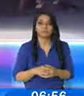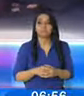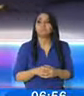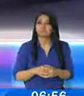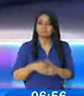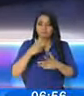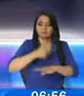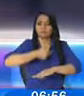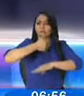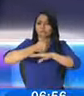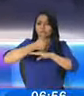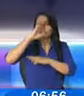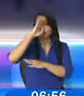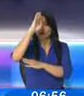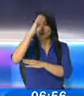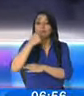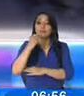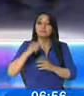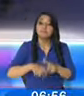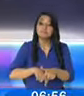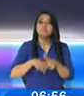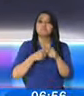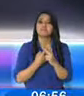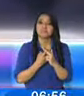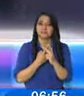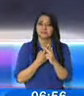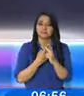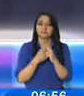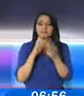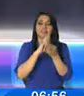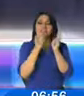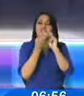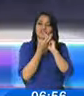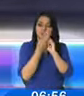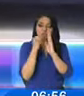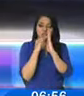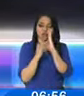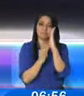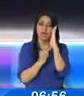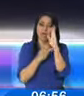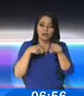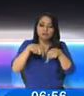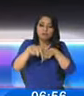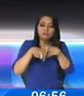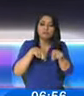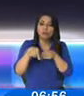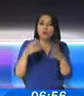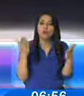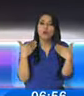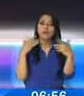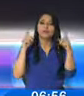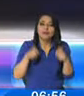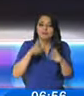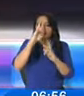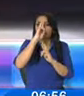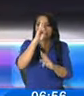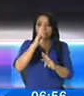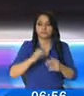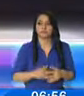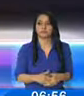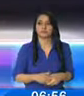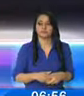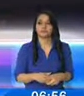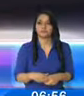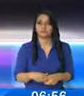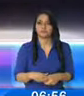Lama anunció que entró en vigencia una reforma a la ordenanza de circulación vial en Guayaquil y que esta debe respetarse en lo que